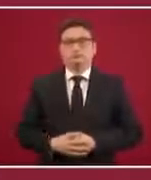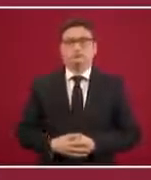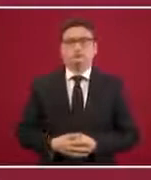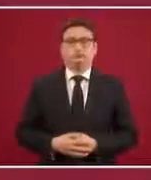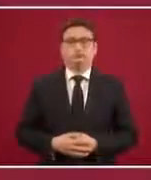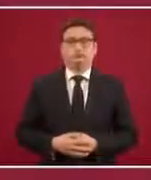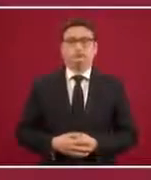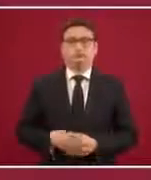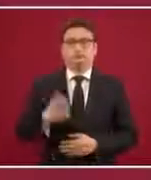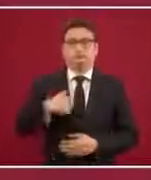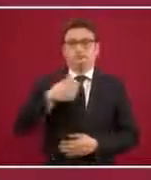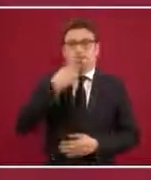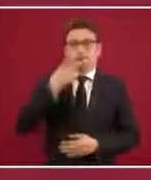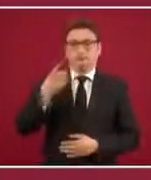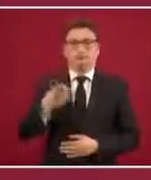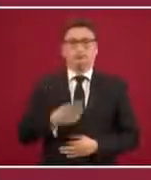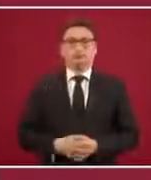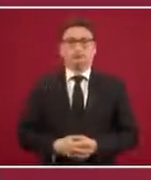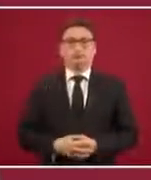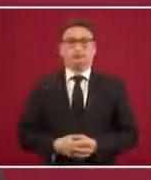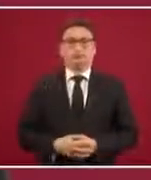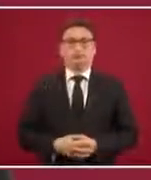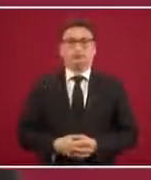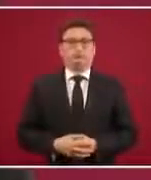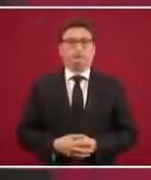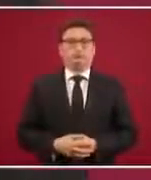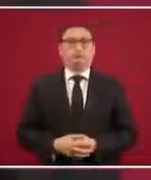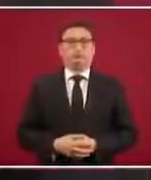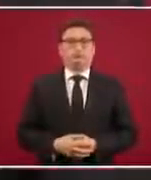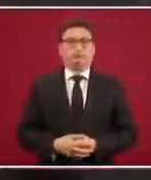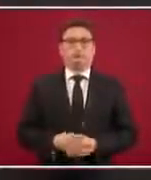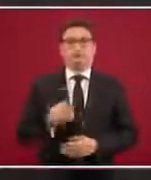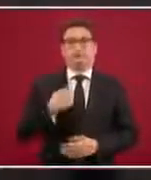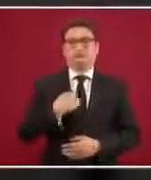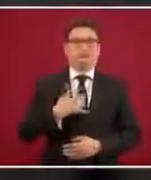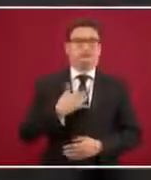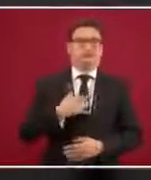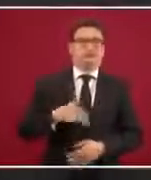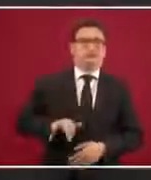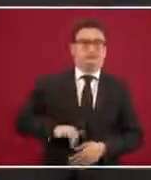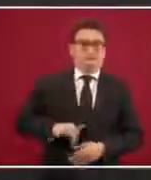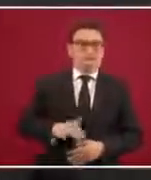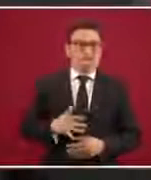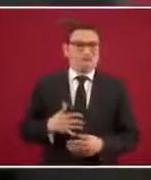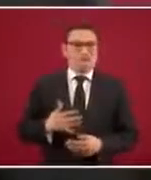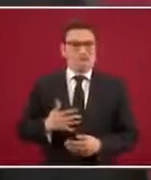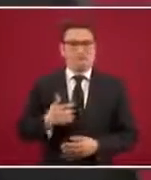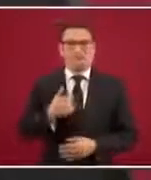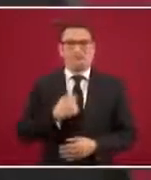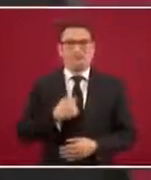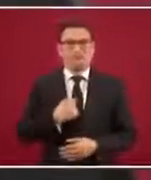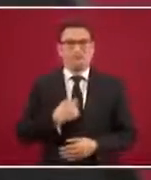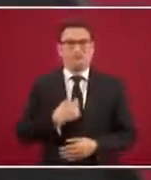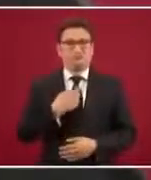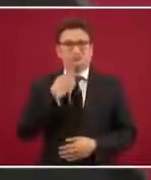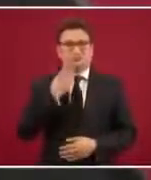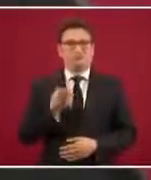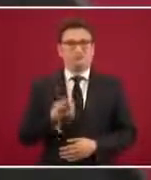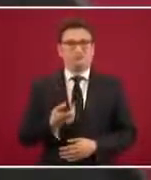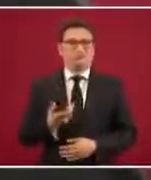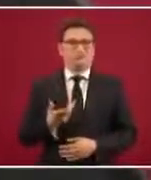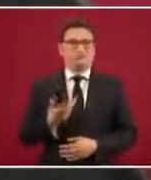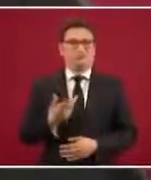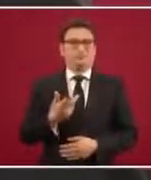Se lo comenté. Me parecía